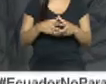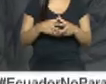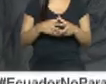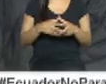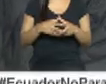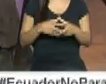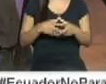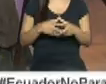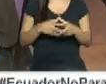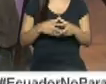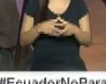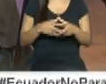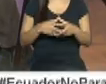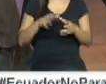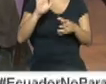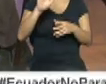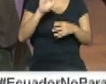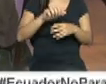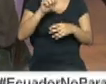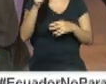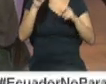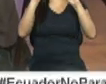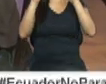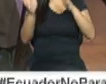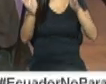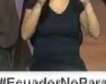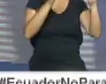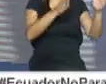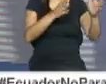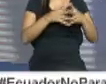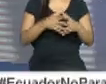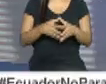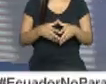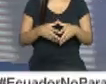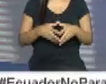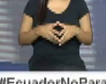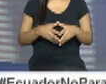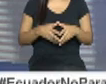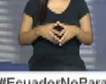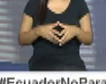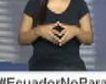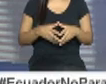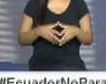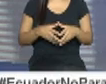vamos a entender el otro factor también, Mario.